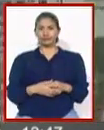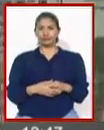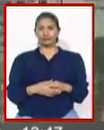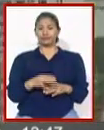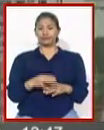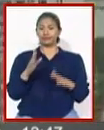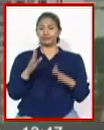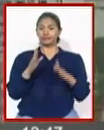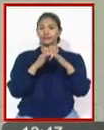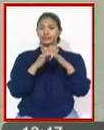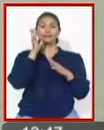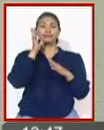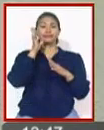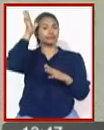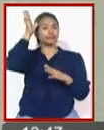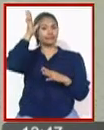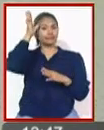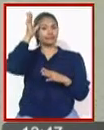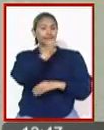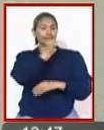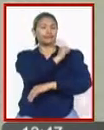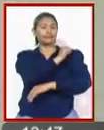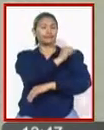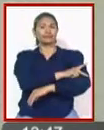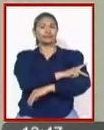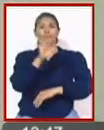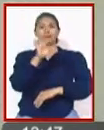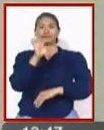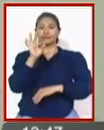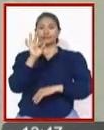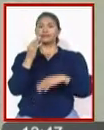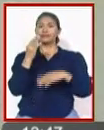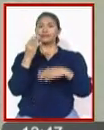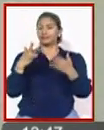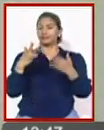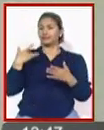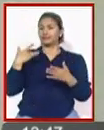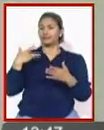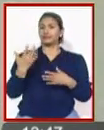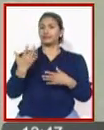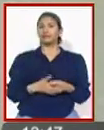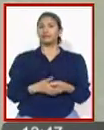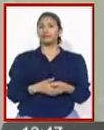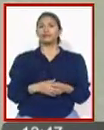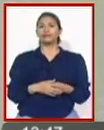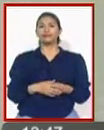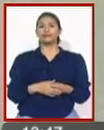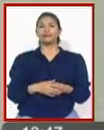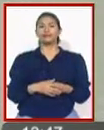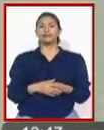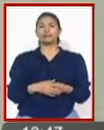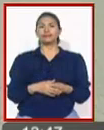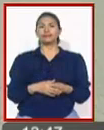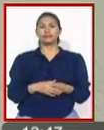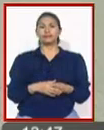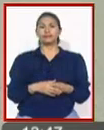casa de mis papás, por el kilómetro 9 de Ushpa, sí se sintió un poco, pero poco, no fue mucho,